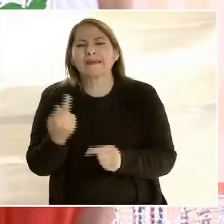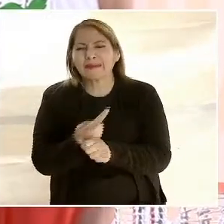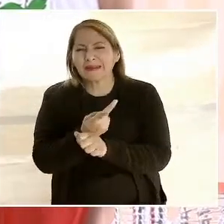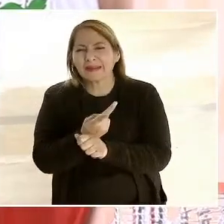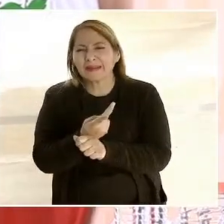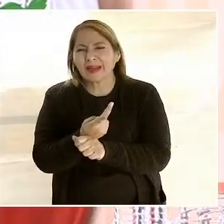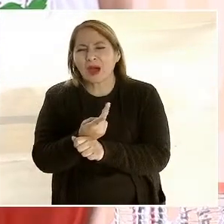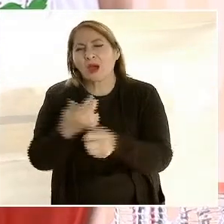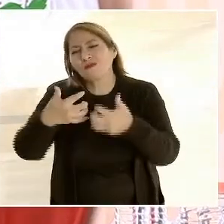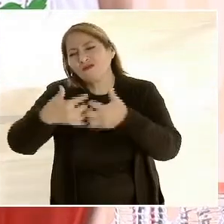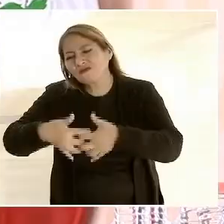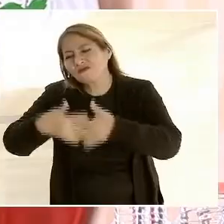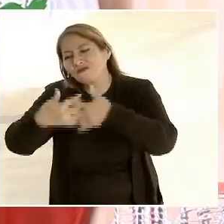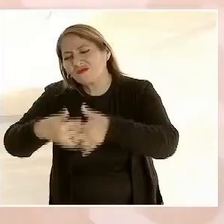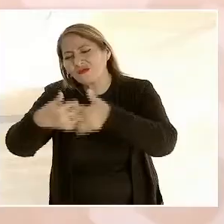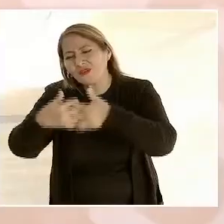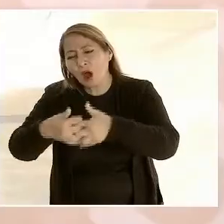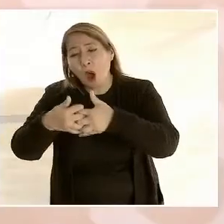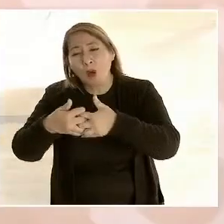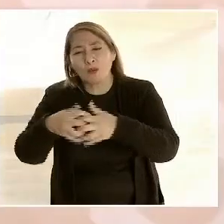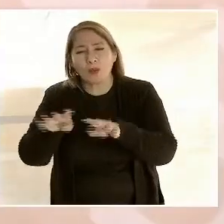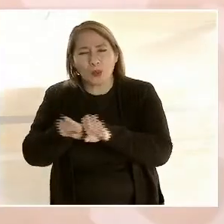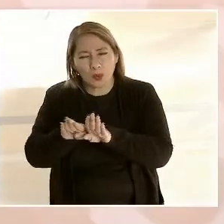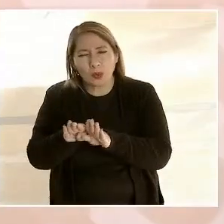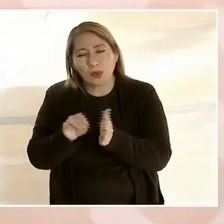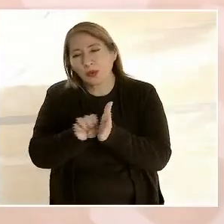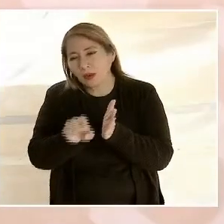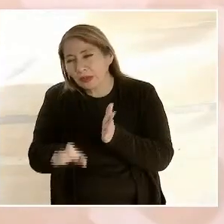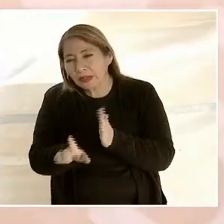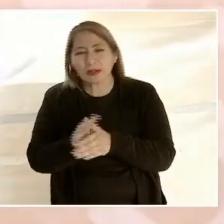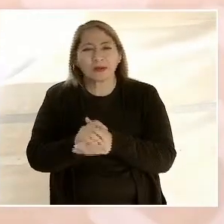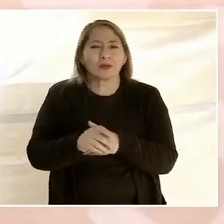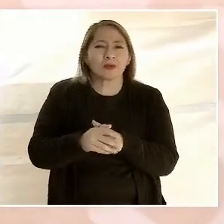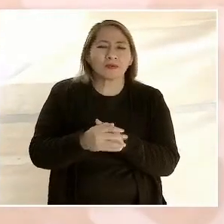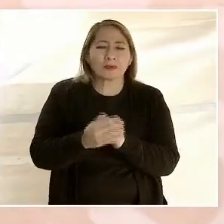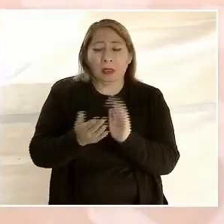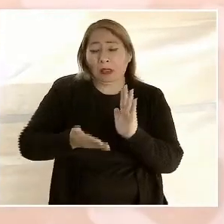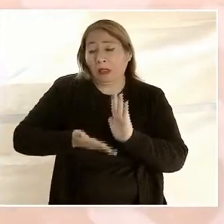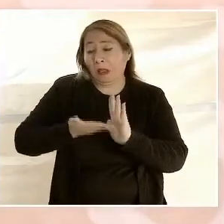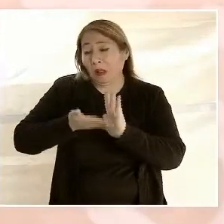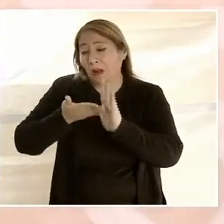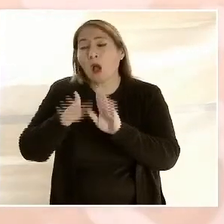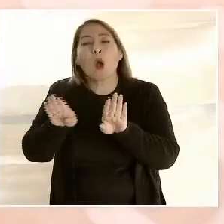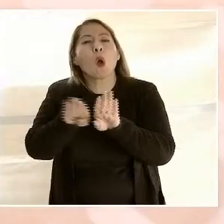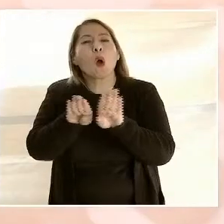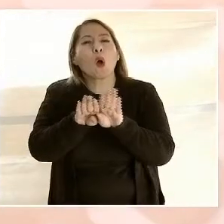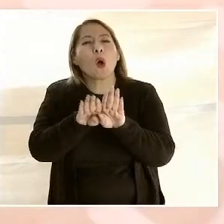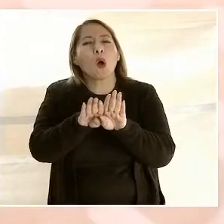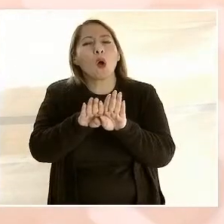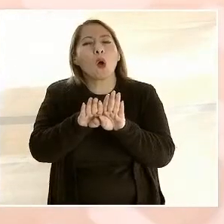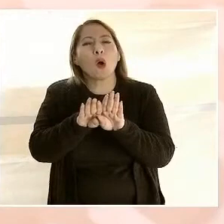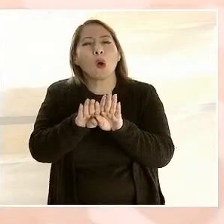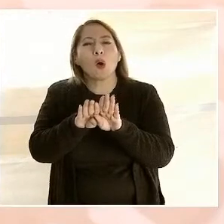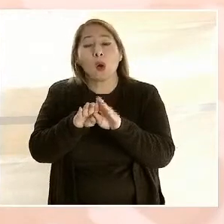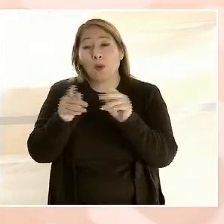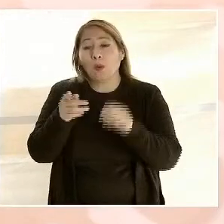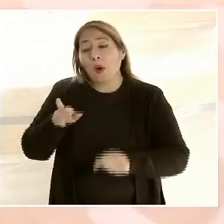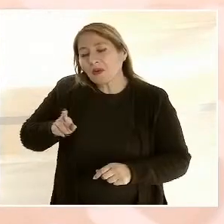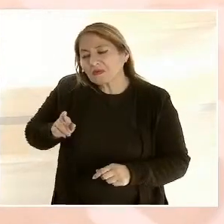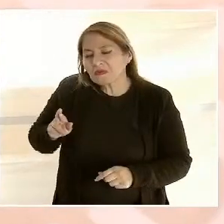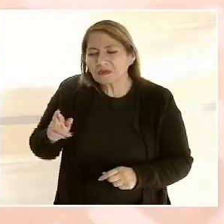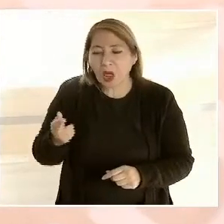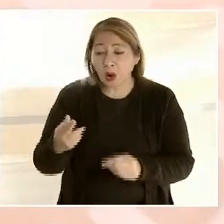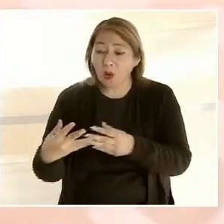o funcionando con éxito obras, servicios o acciones como el desasolve de los